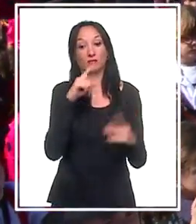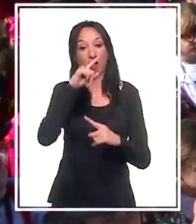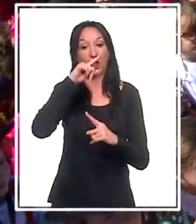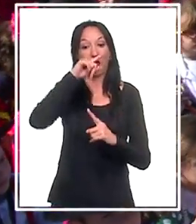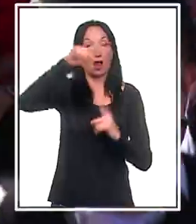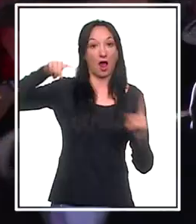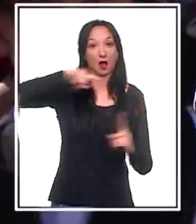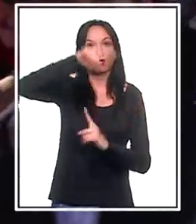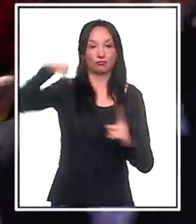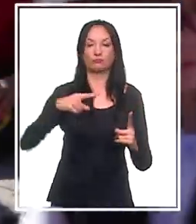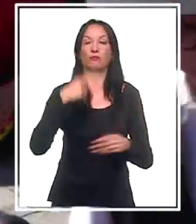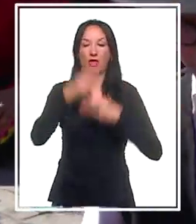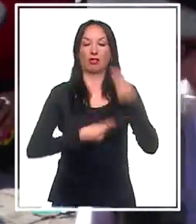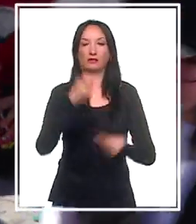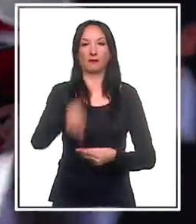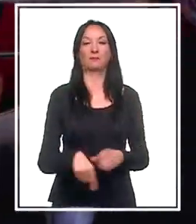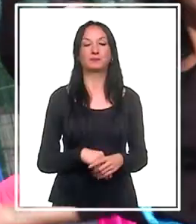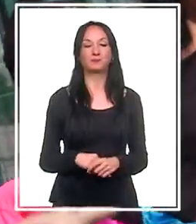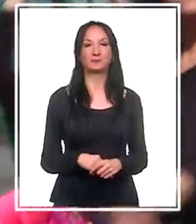pasillo del futbolín